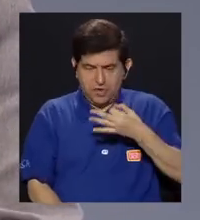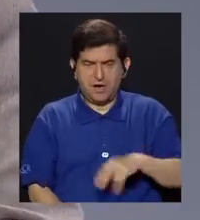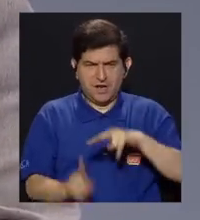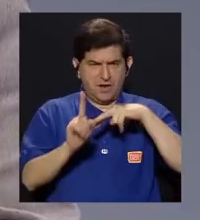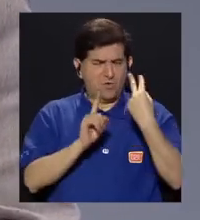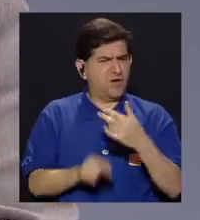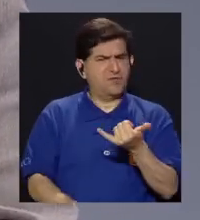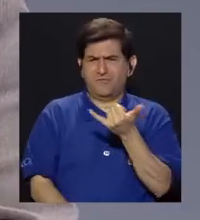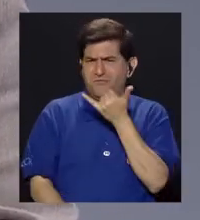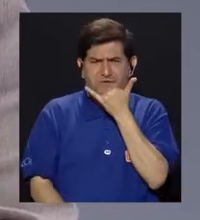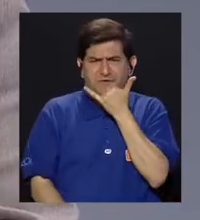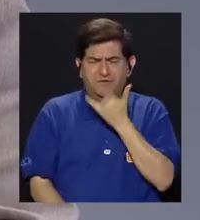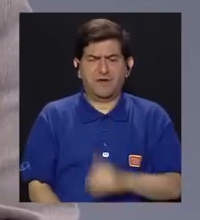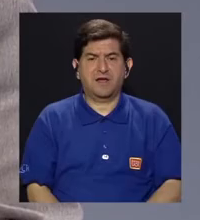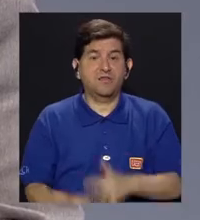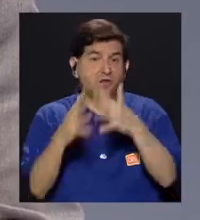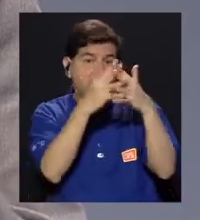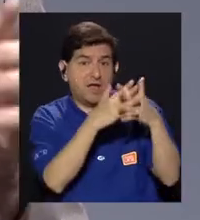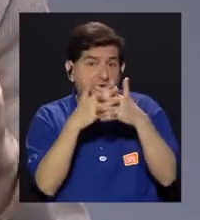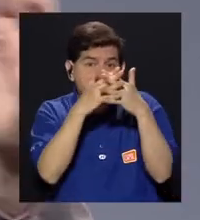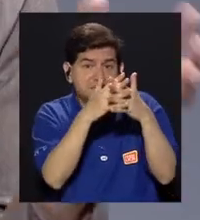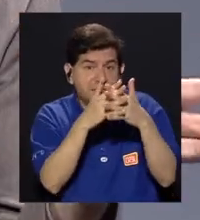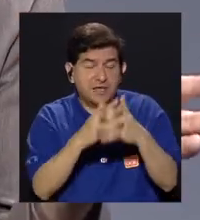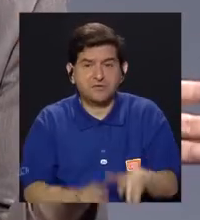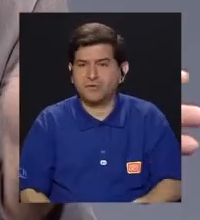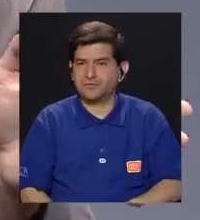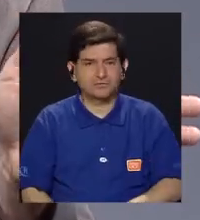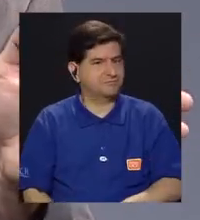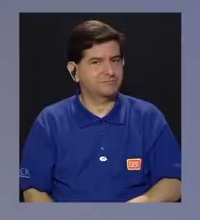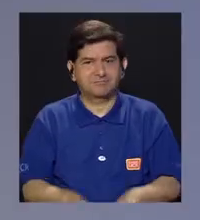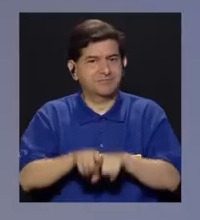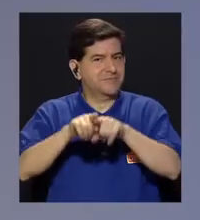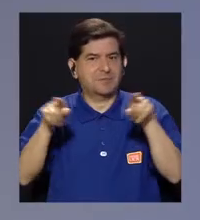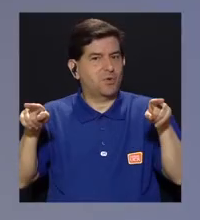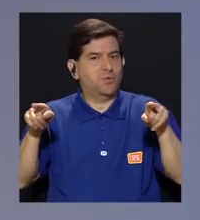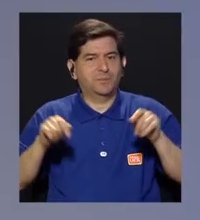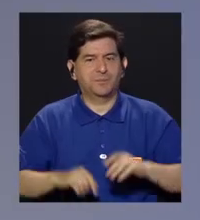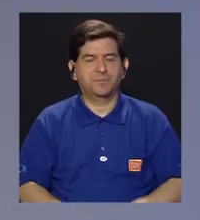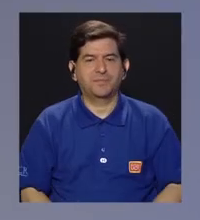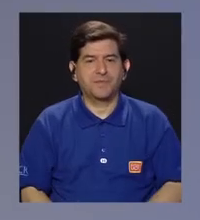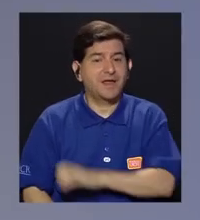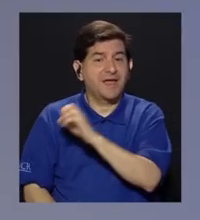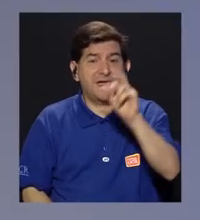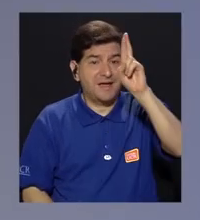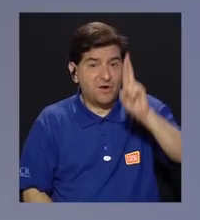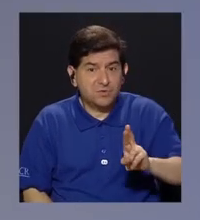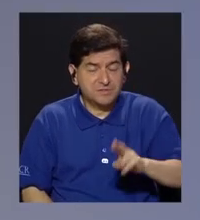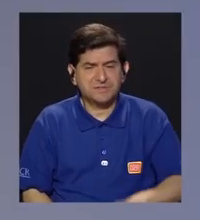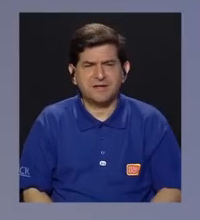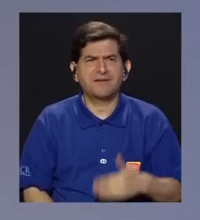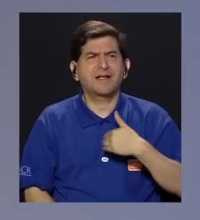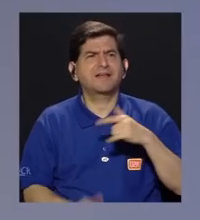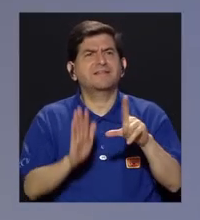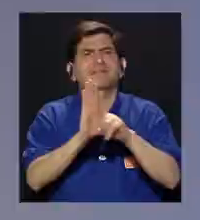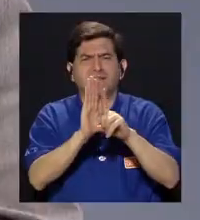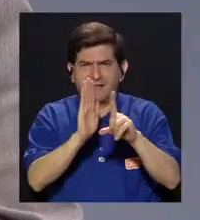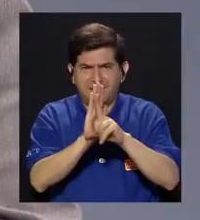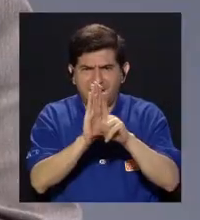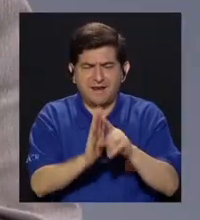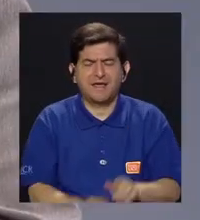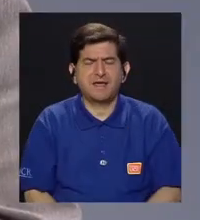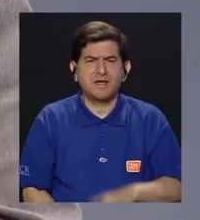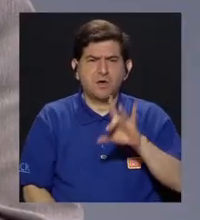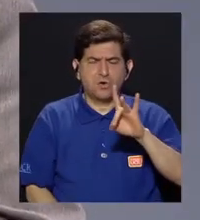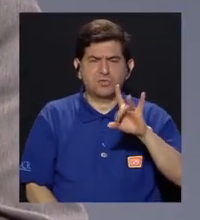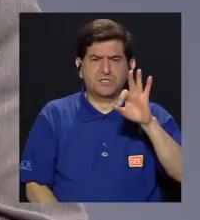enfoque totalmente incorrecto en eeuu no es se maneja así tampoco en costa rica tenemos una